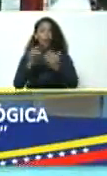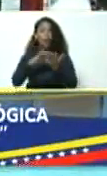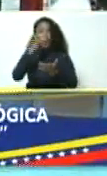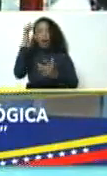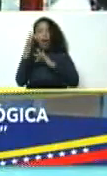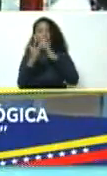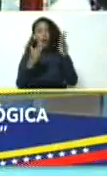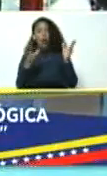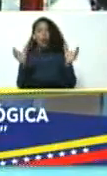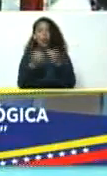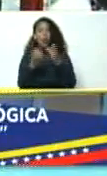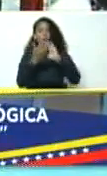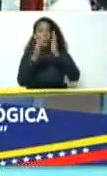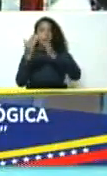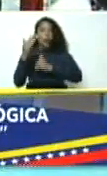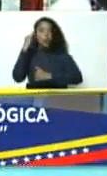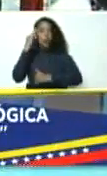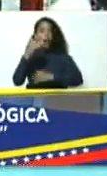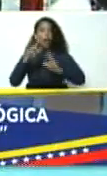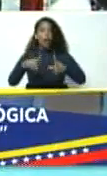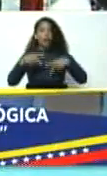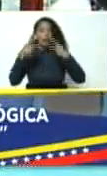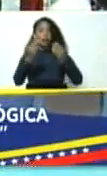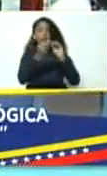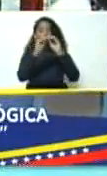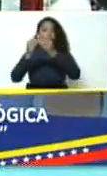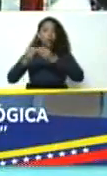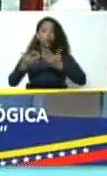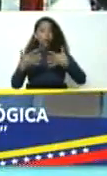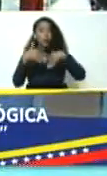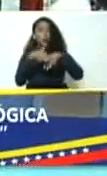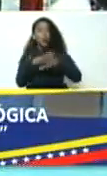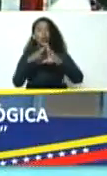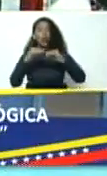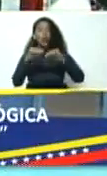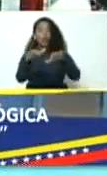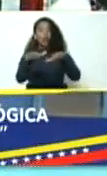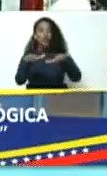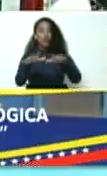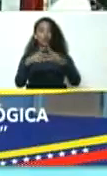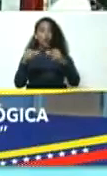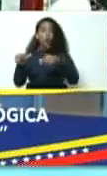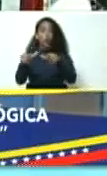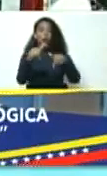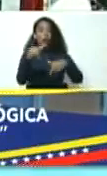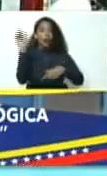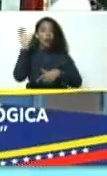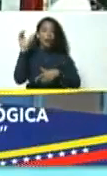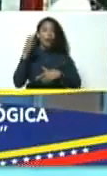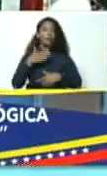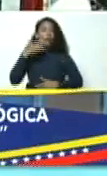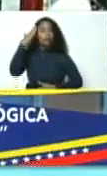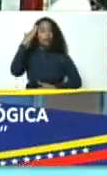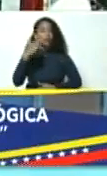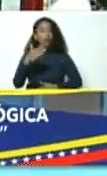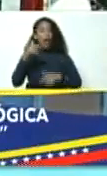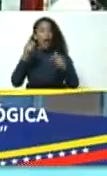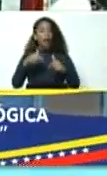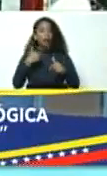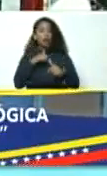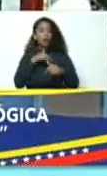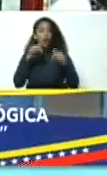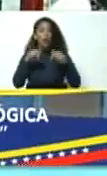bricomiles actuando, renovando, rehabilitando en todos los rincones de Caracas. Así que mi comandante, aquí